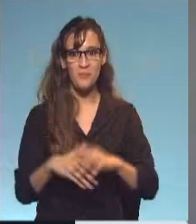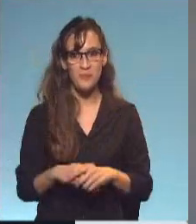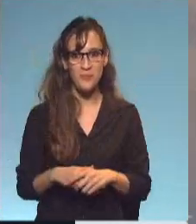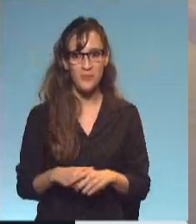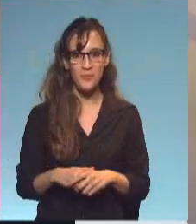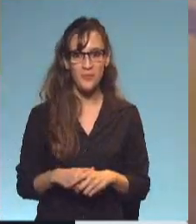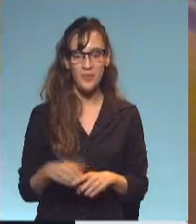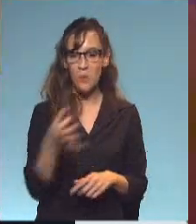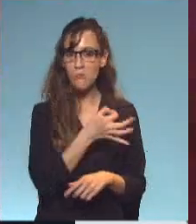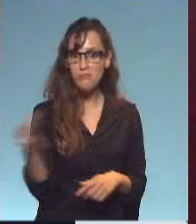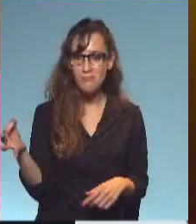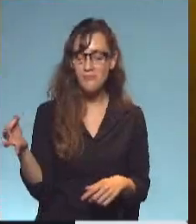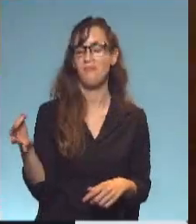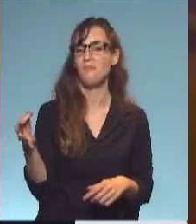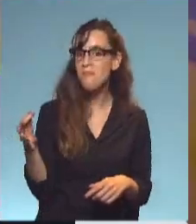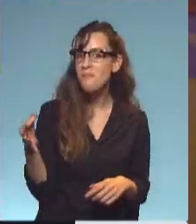¡Acertó!